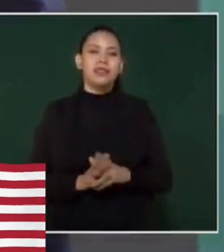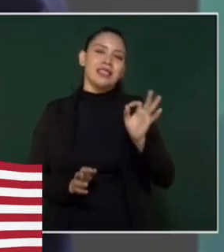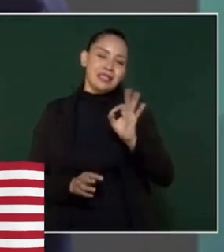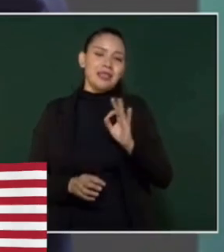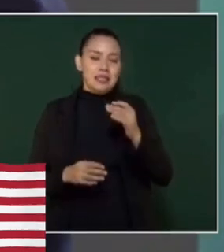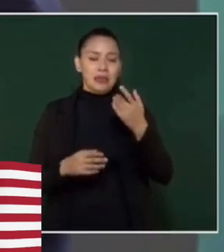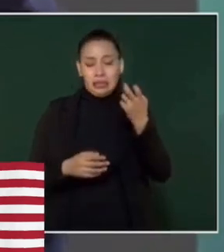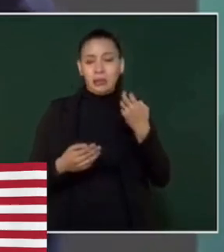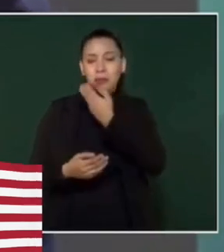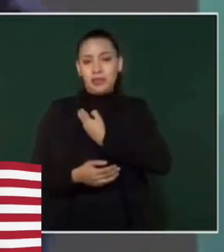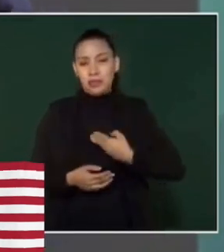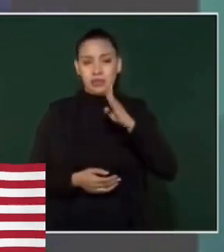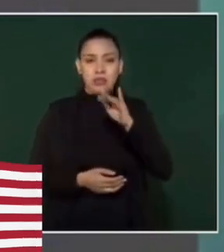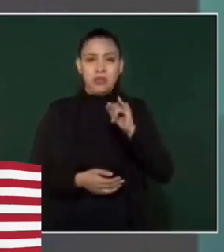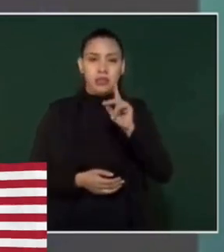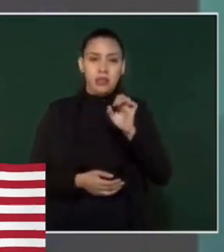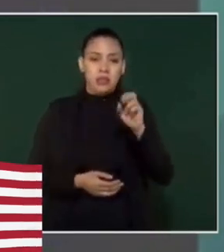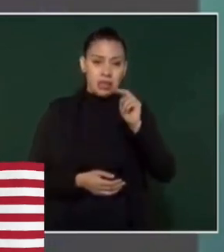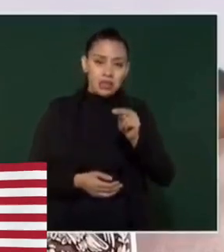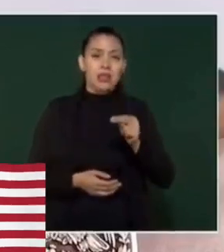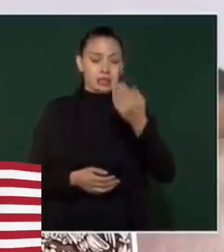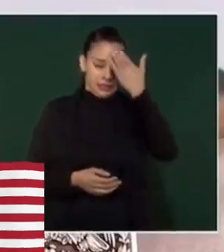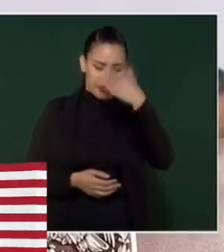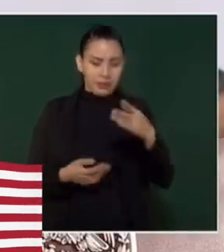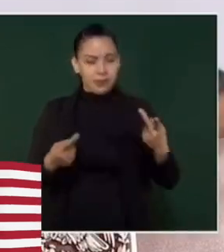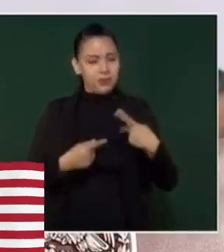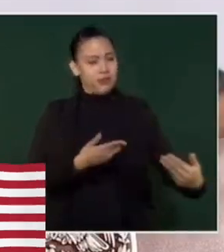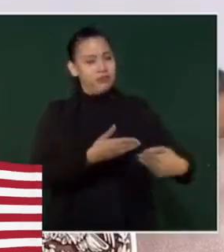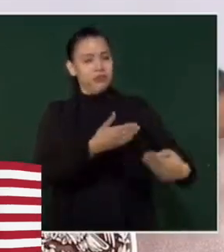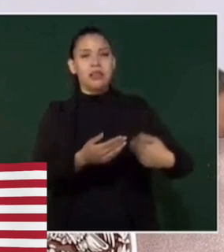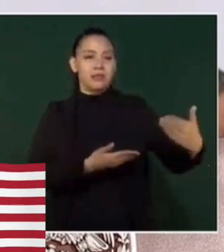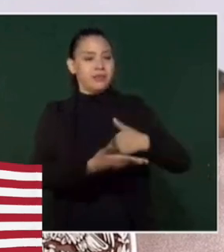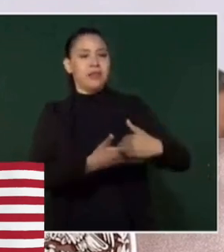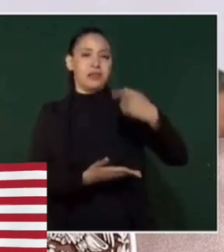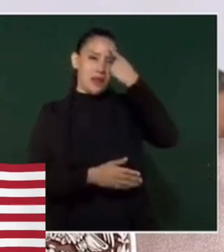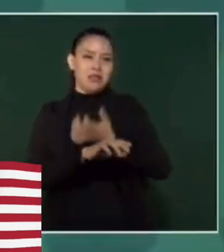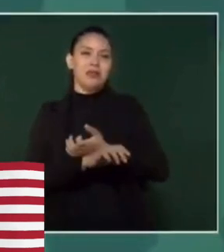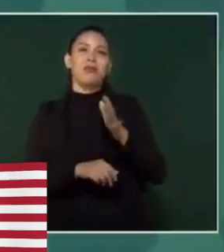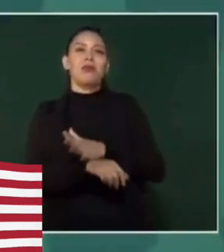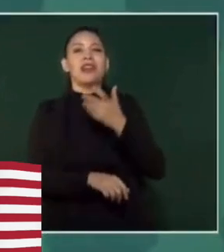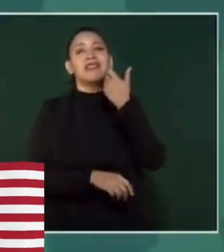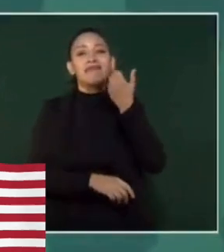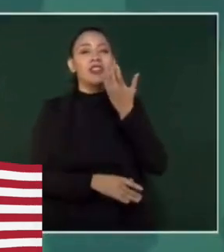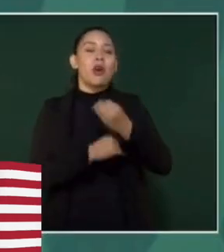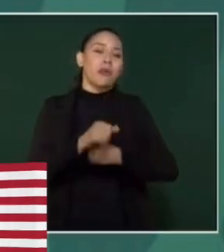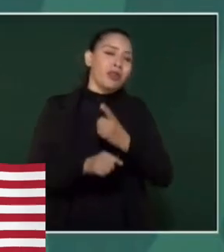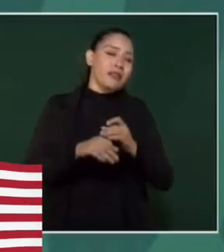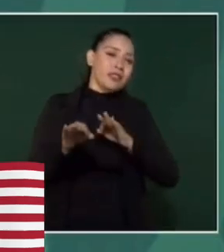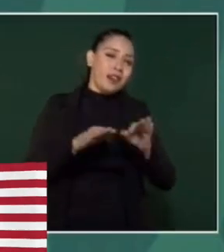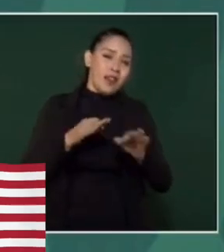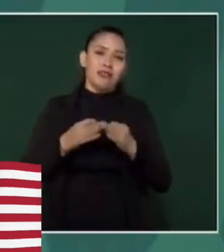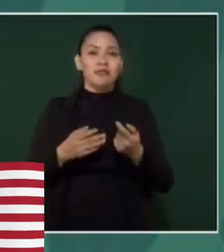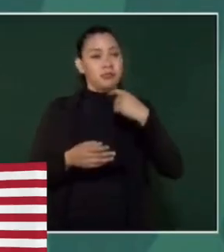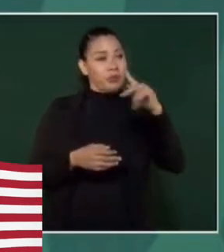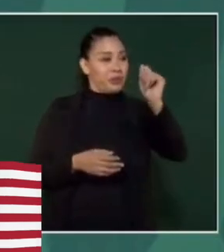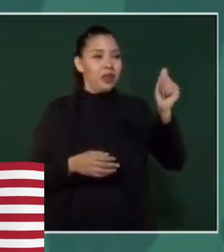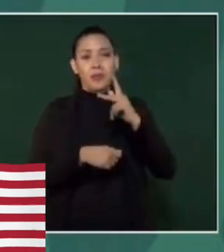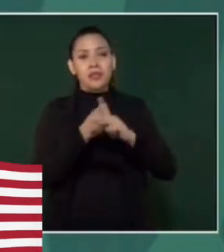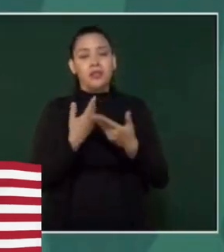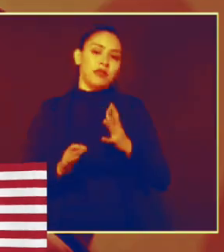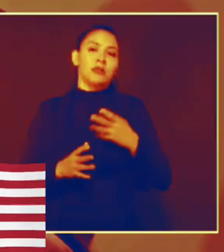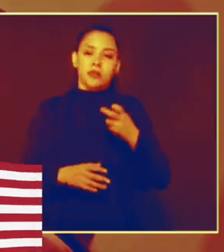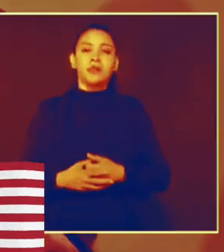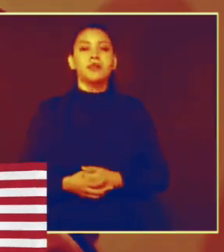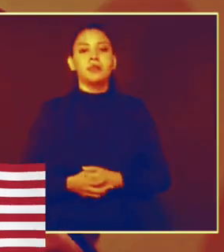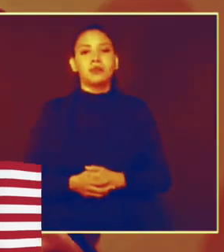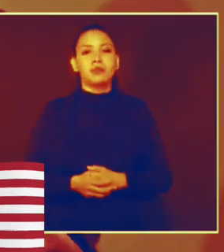deseos de superación, por gusto, que no sea obligatoria, que no sea por falta de oportunidades en los lugares de